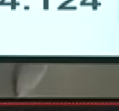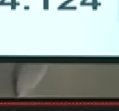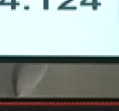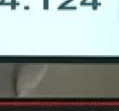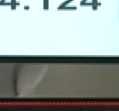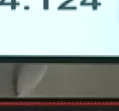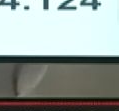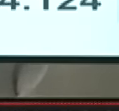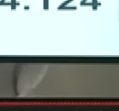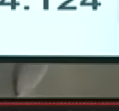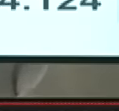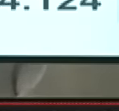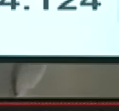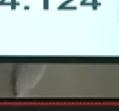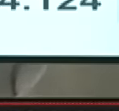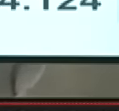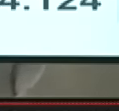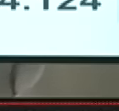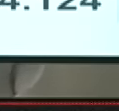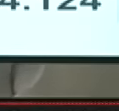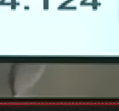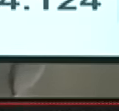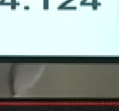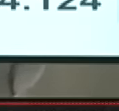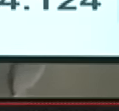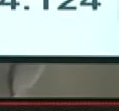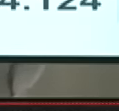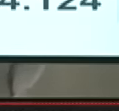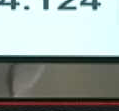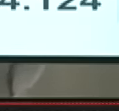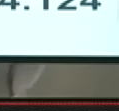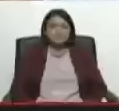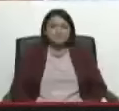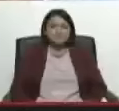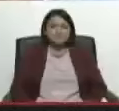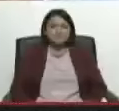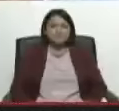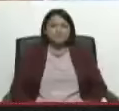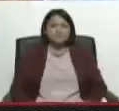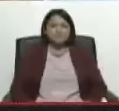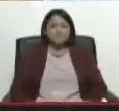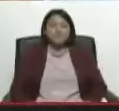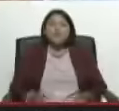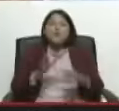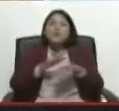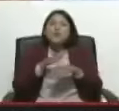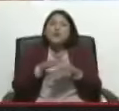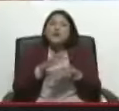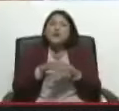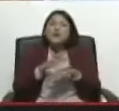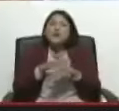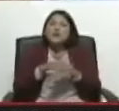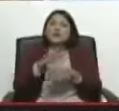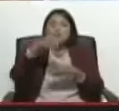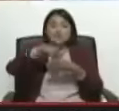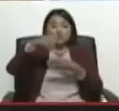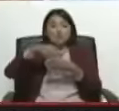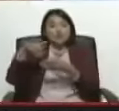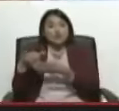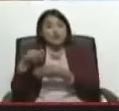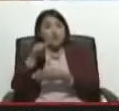20.694.124 electores. ¿Por qué? Ahí donde viene la pregunta. Porque esta es una elección